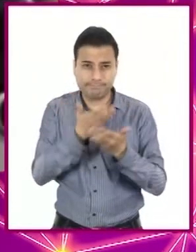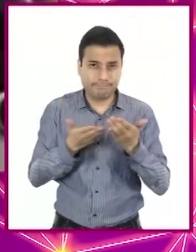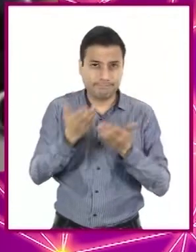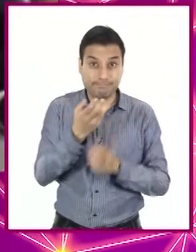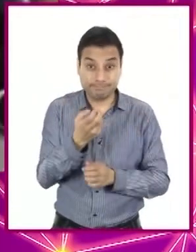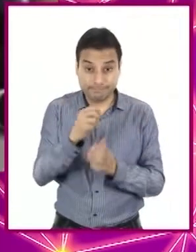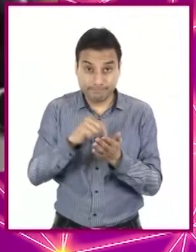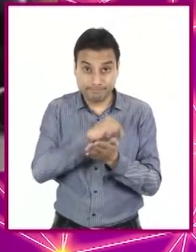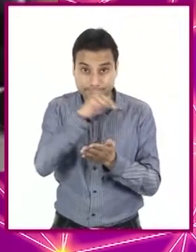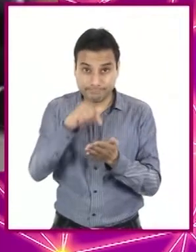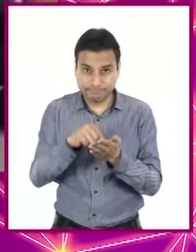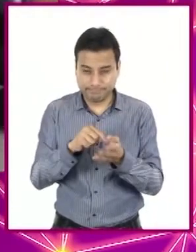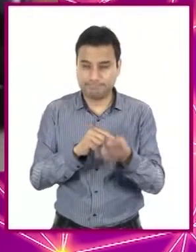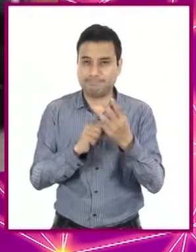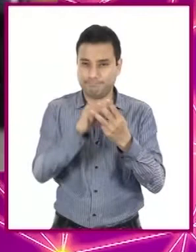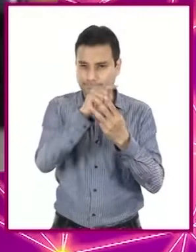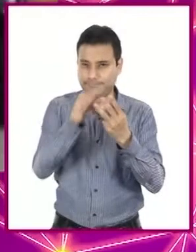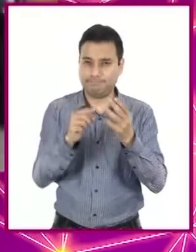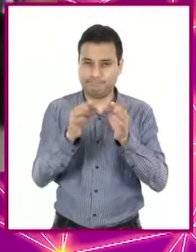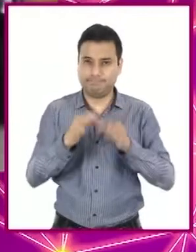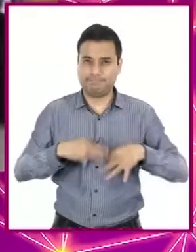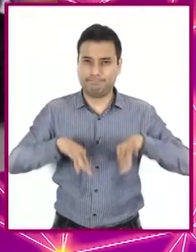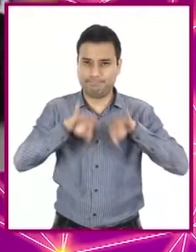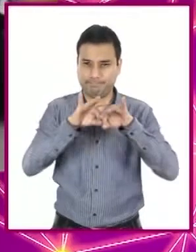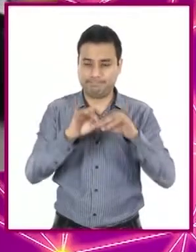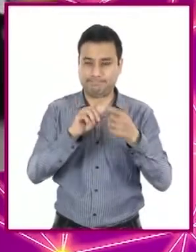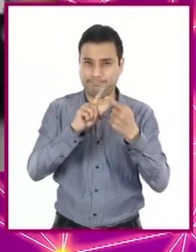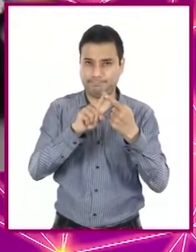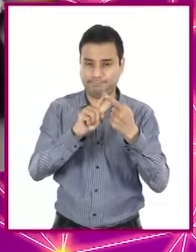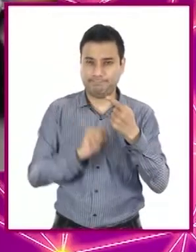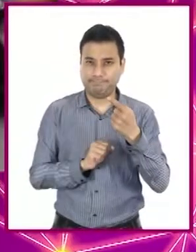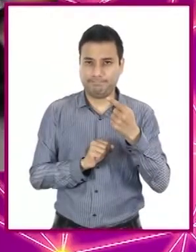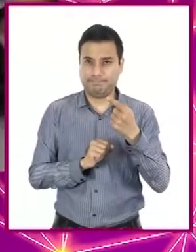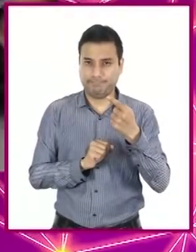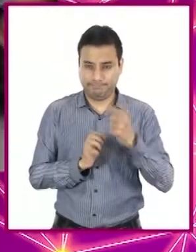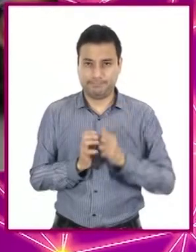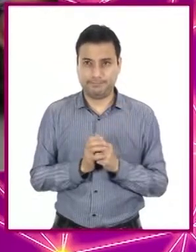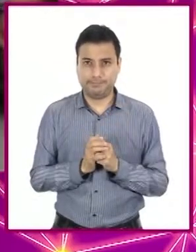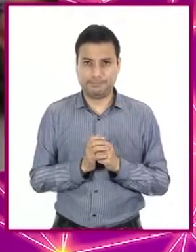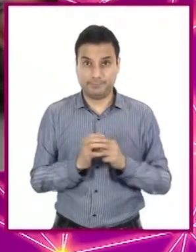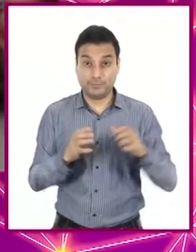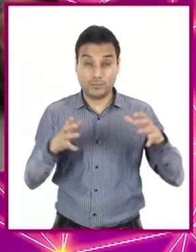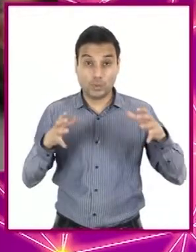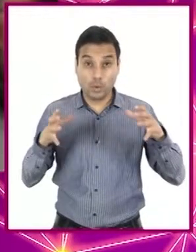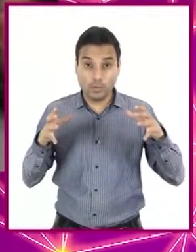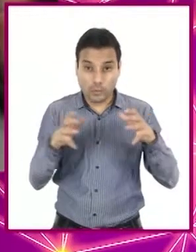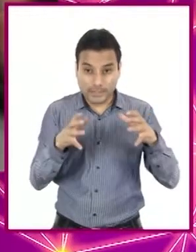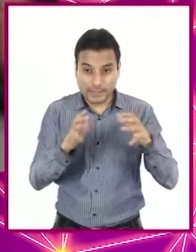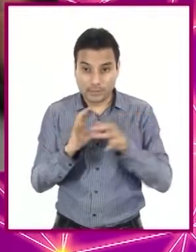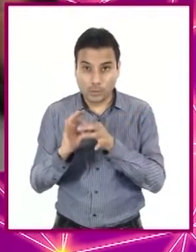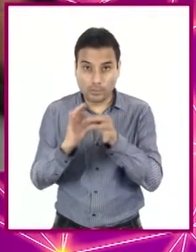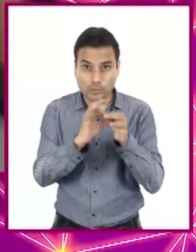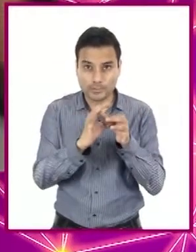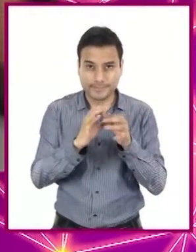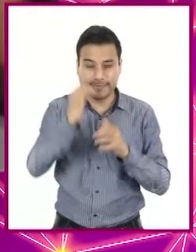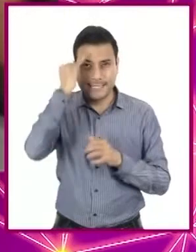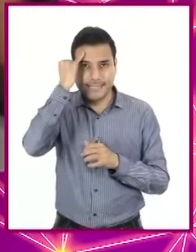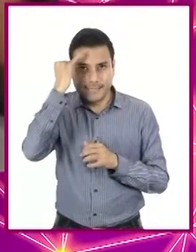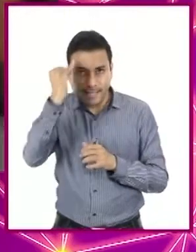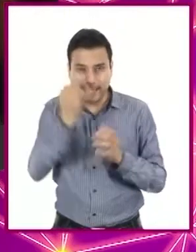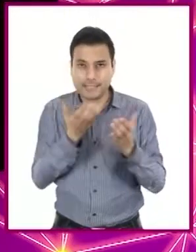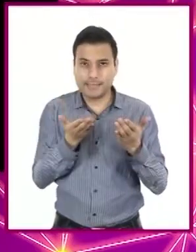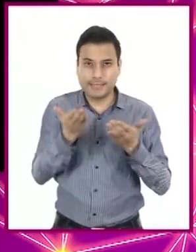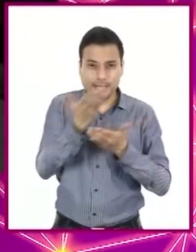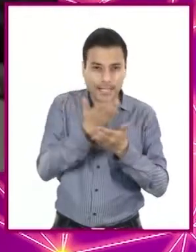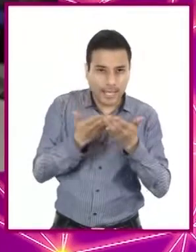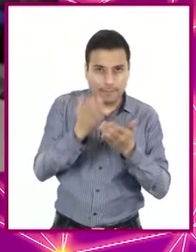contemplan tres cuestiones esenciales. 1. Una vinculación comunitaria, lo cual dará paso al intercambio de ideas, la